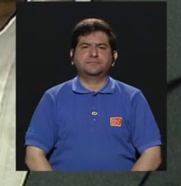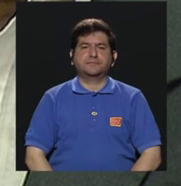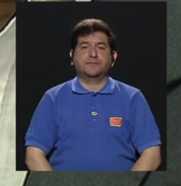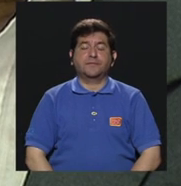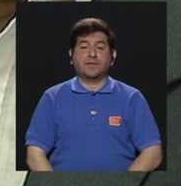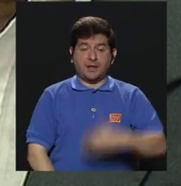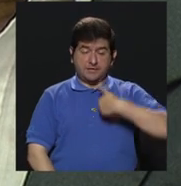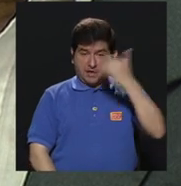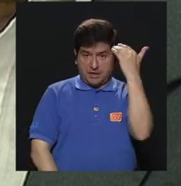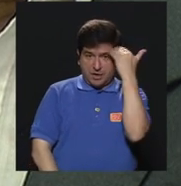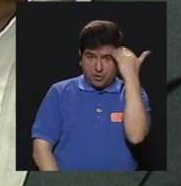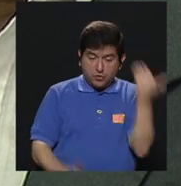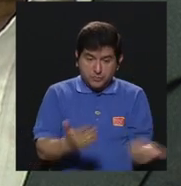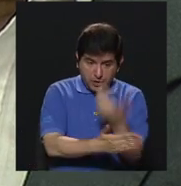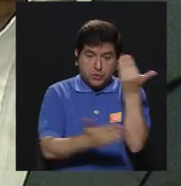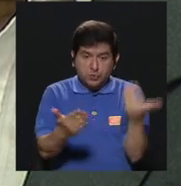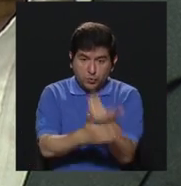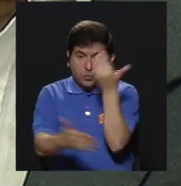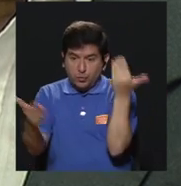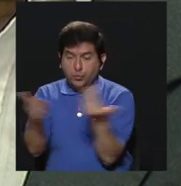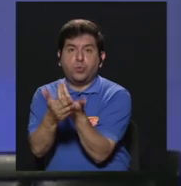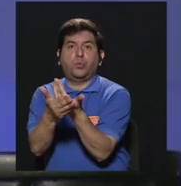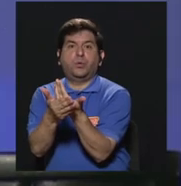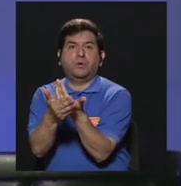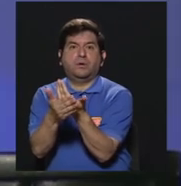Recibimos conocimientos nuevos,